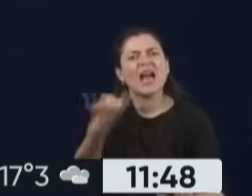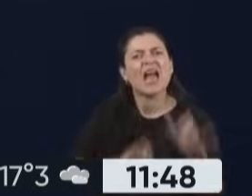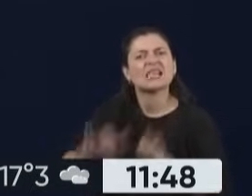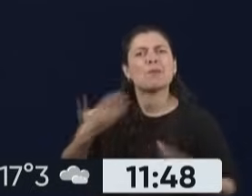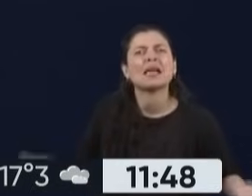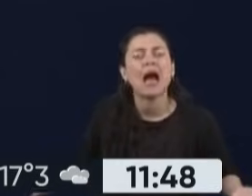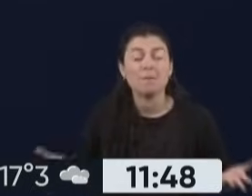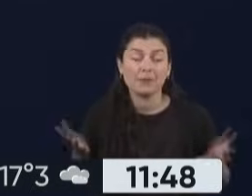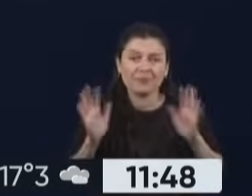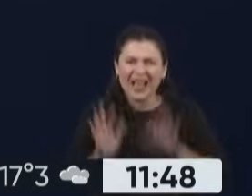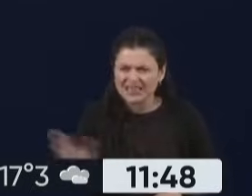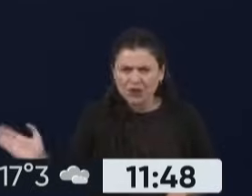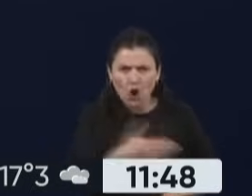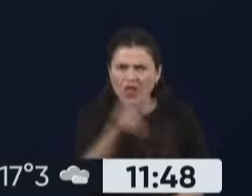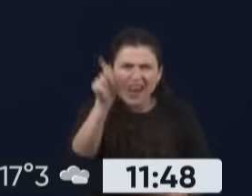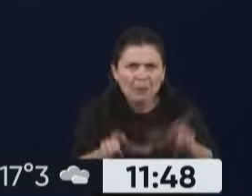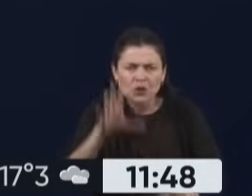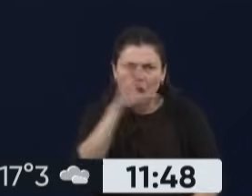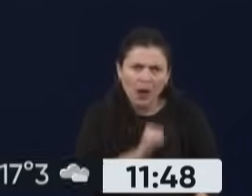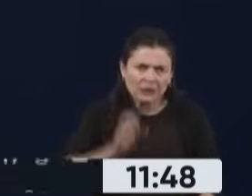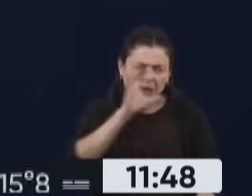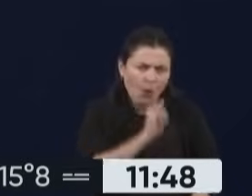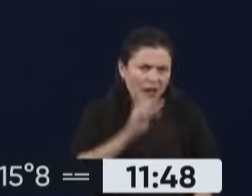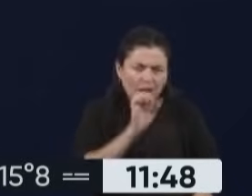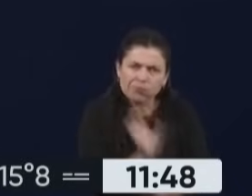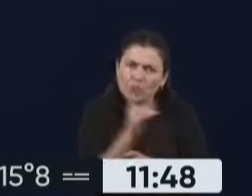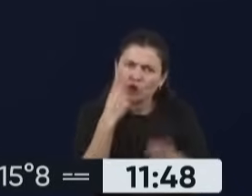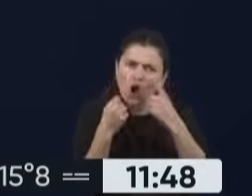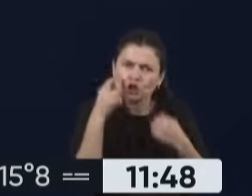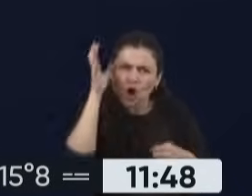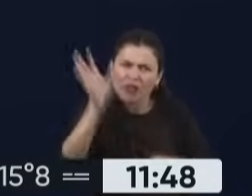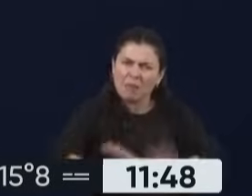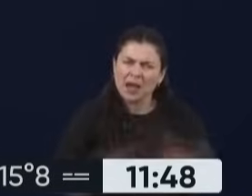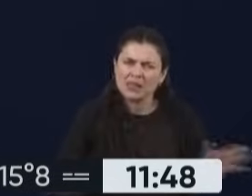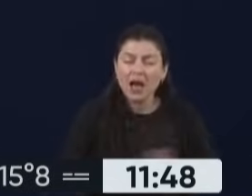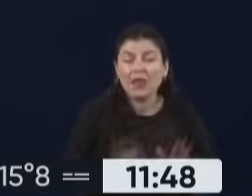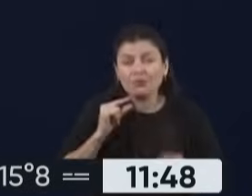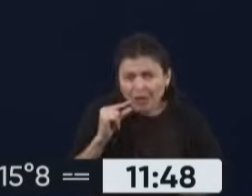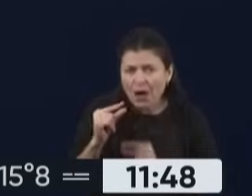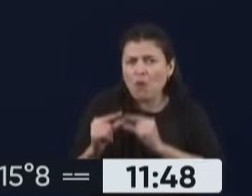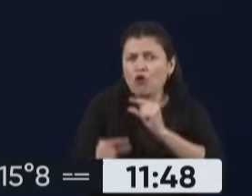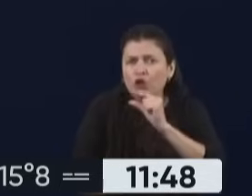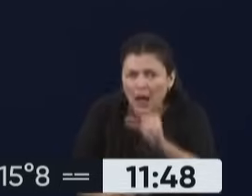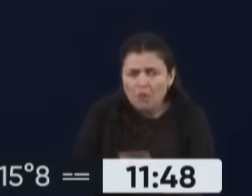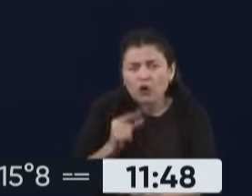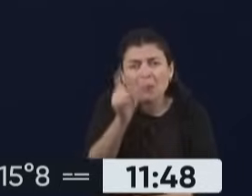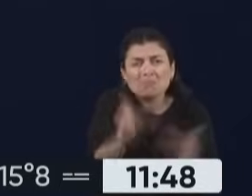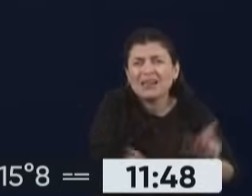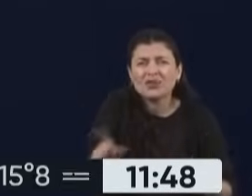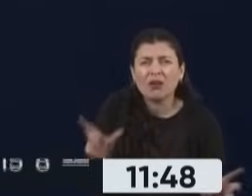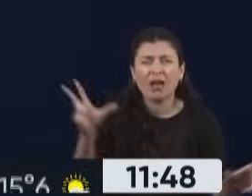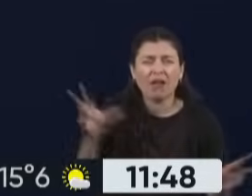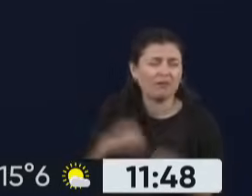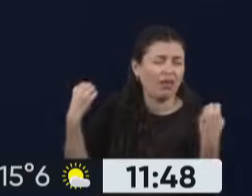que lidiar con todos estos controles. Esto entonces hizo que cada vez más gente